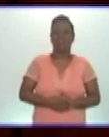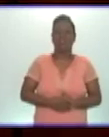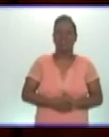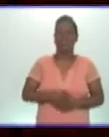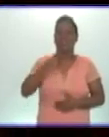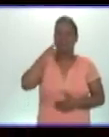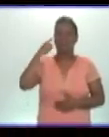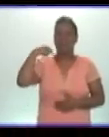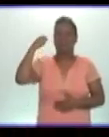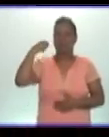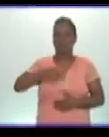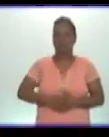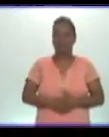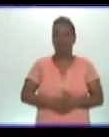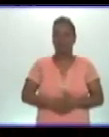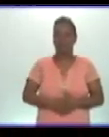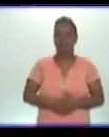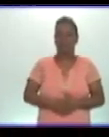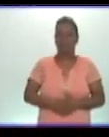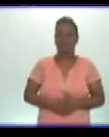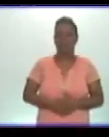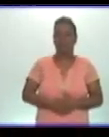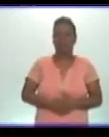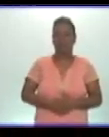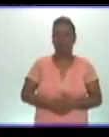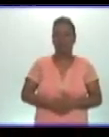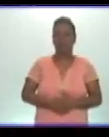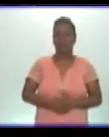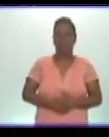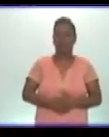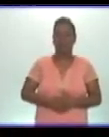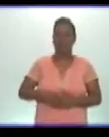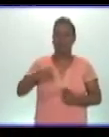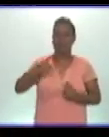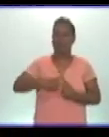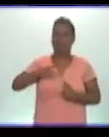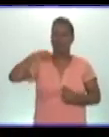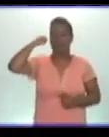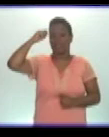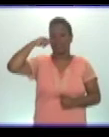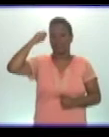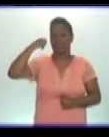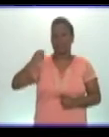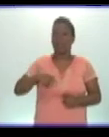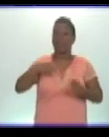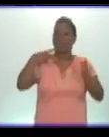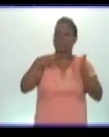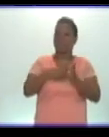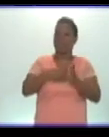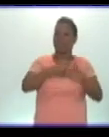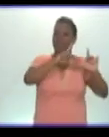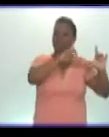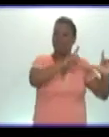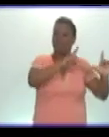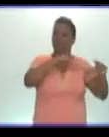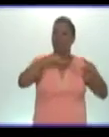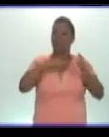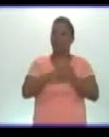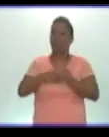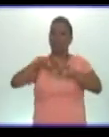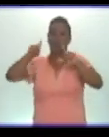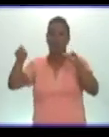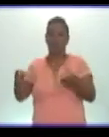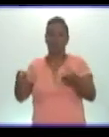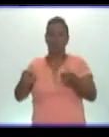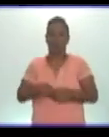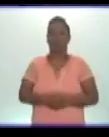Veamos el video. ¿Cómo están? Espero que muy bien. El tema de este video es división de un polinomio por un monomio. Y vamos a realizar